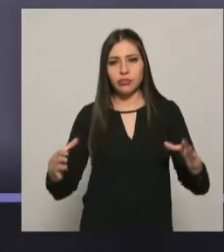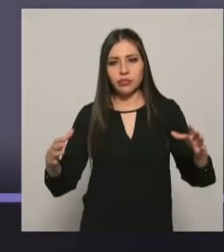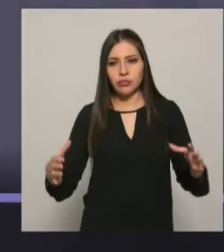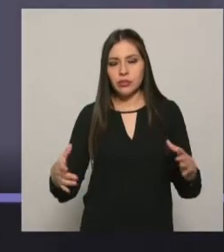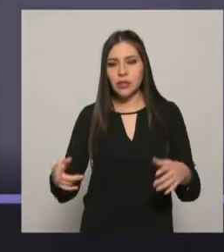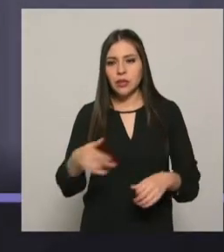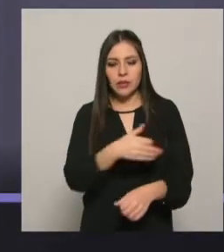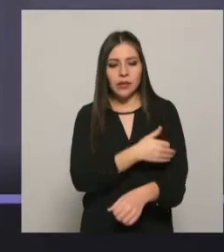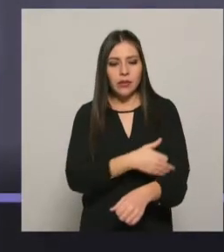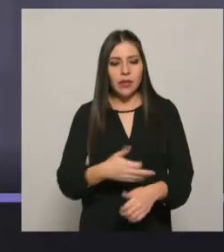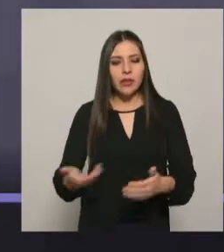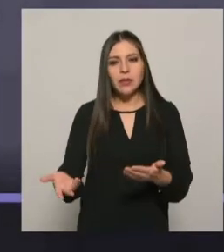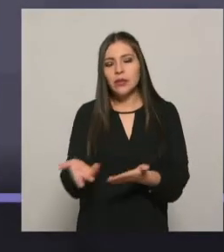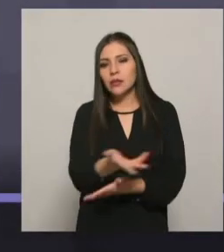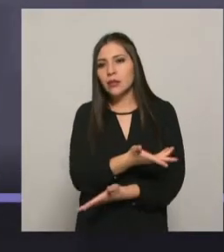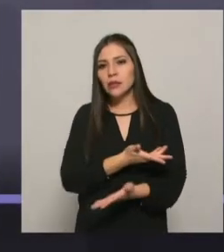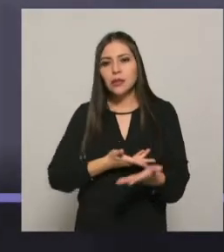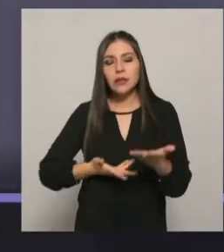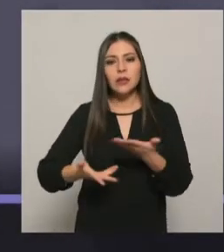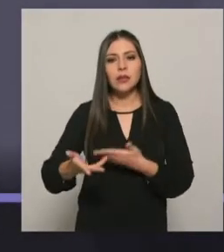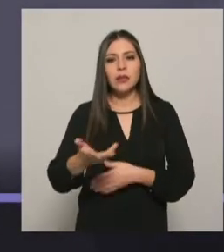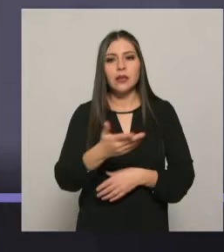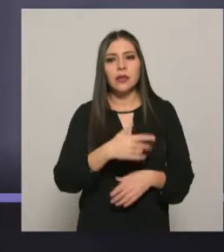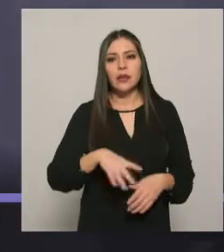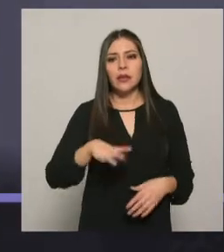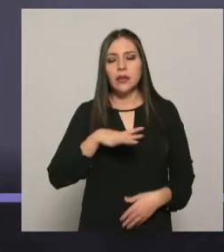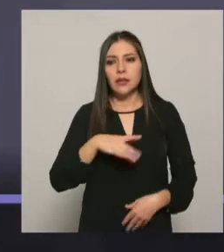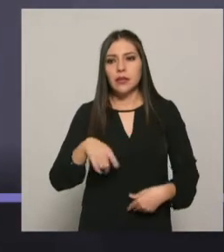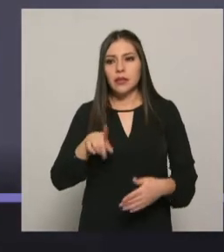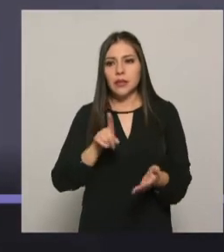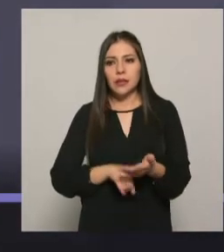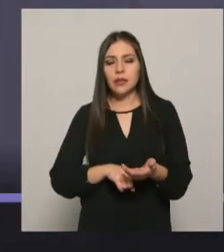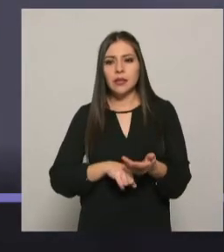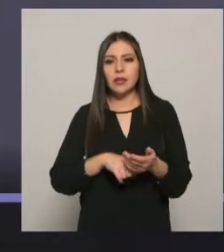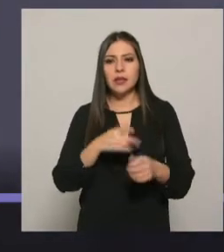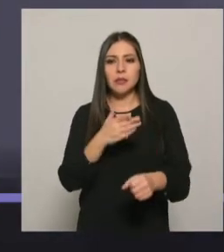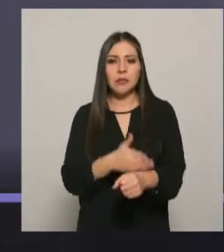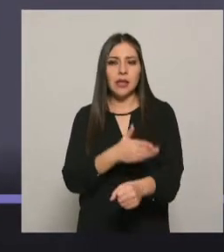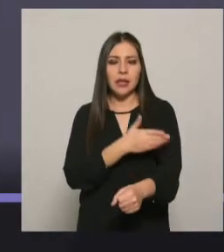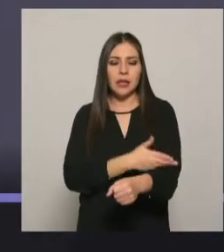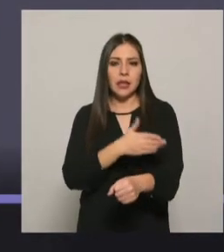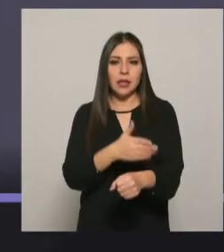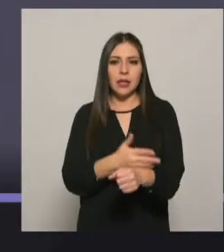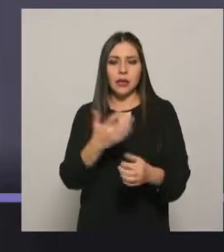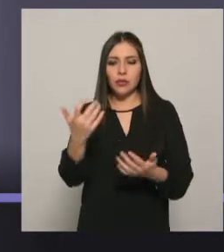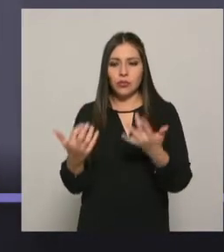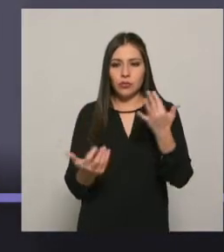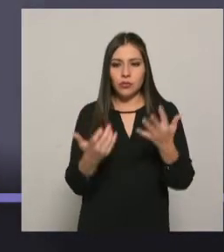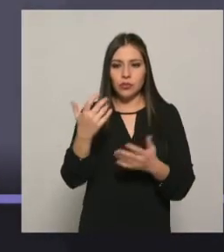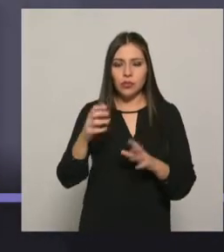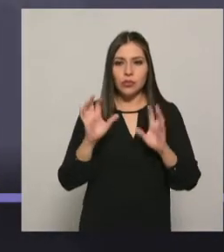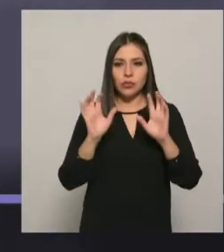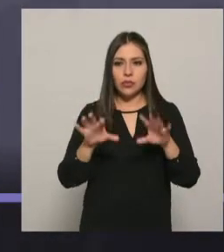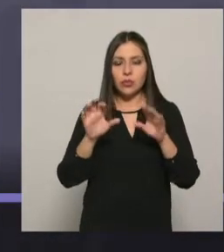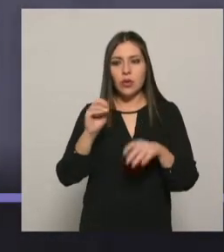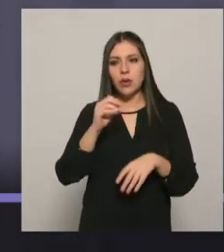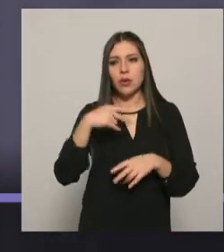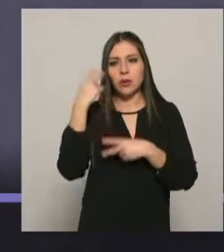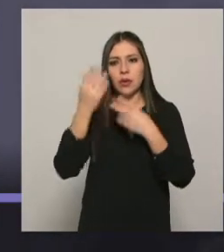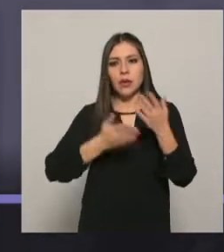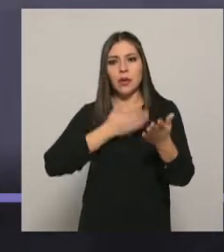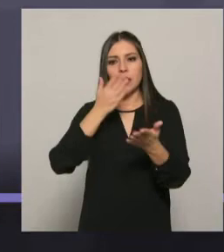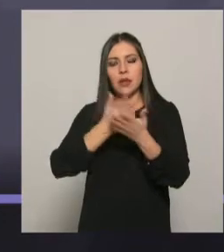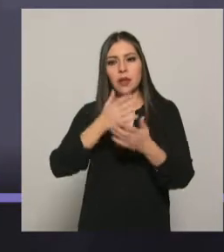convivencia familiar donde se quema leña, se va acumulando la leña o se va al campo, al